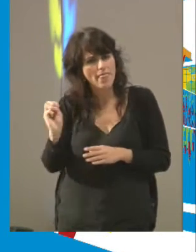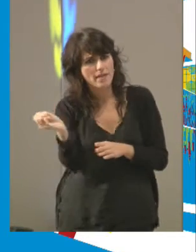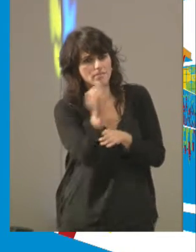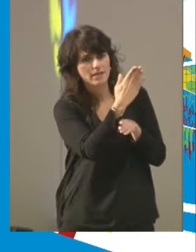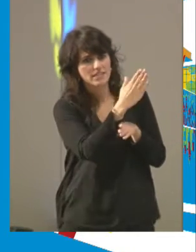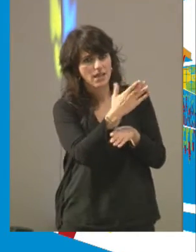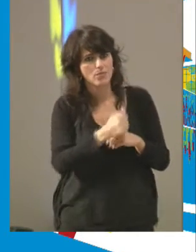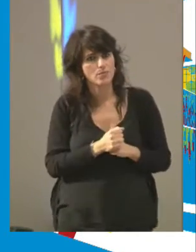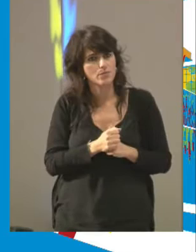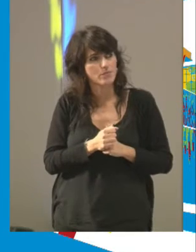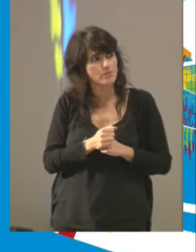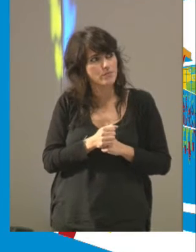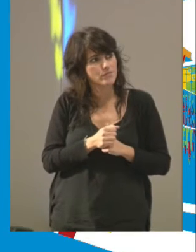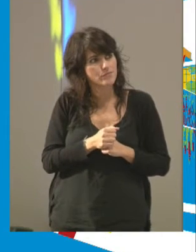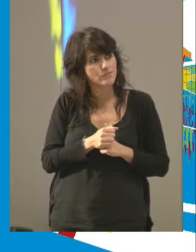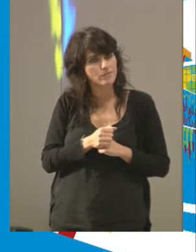favor?